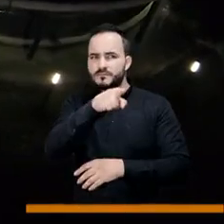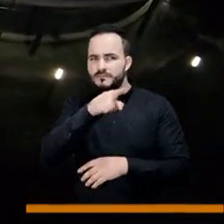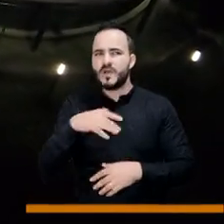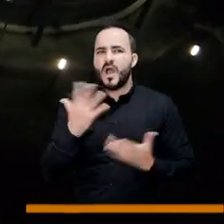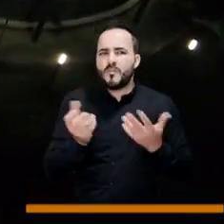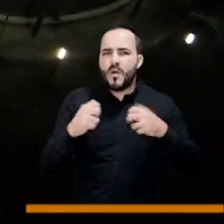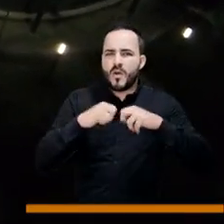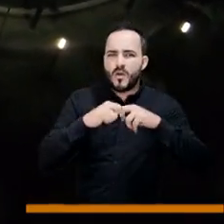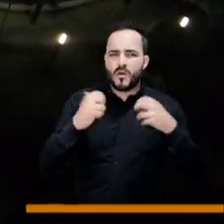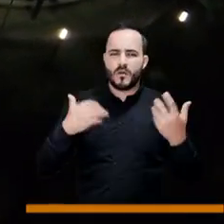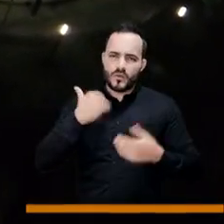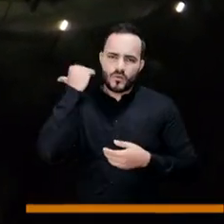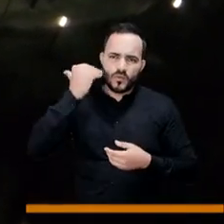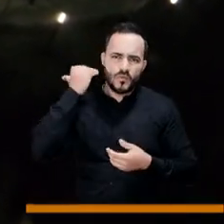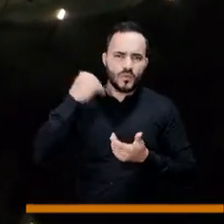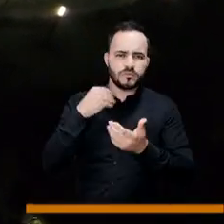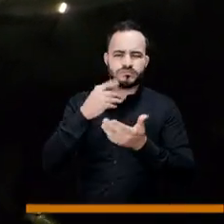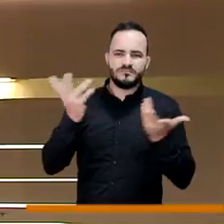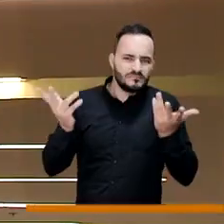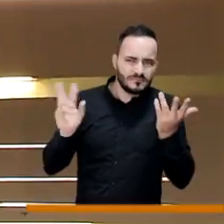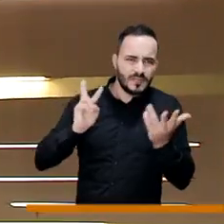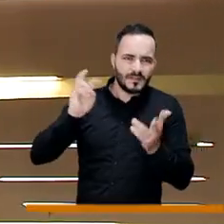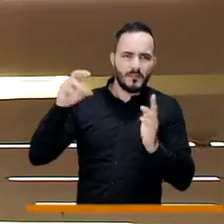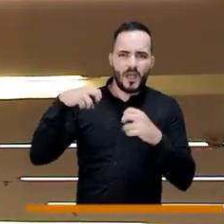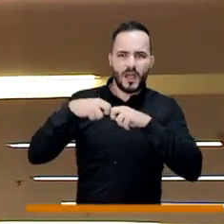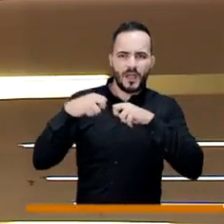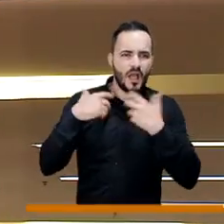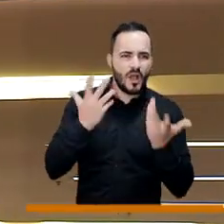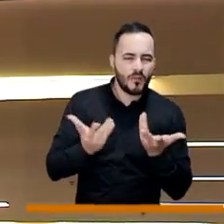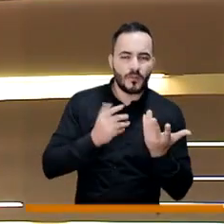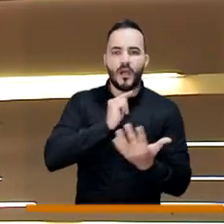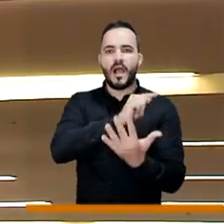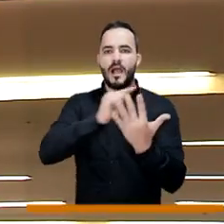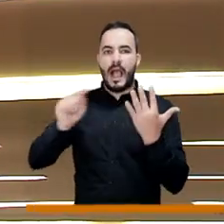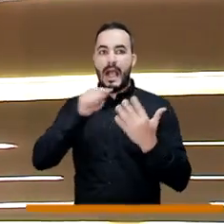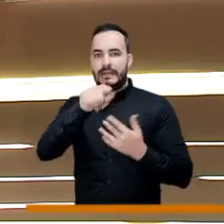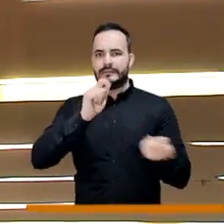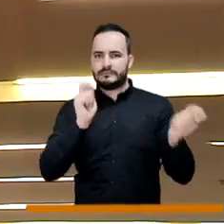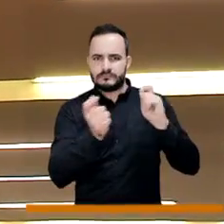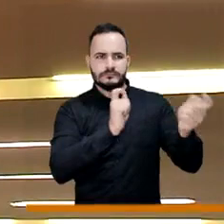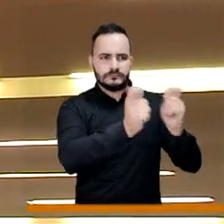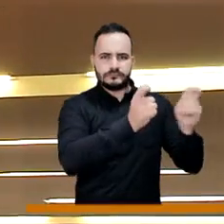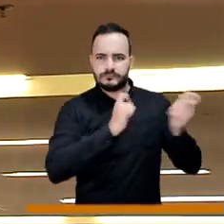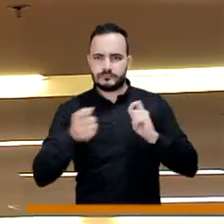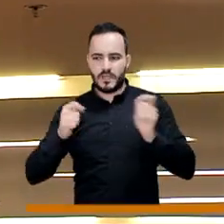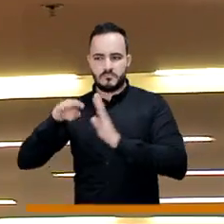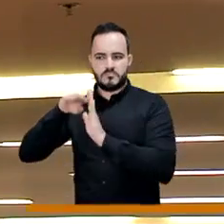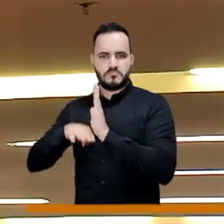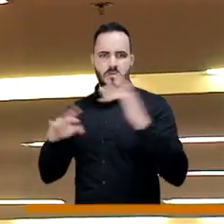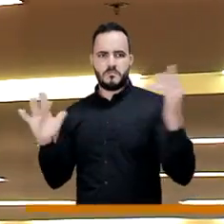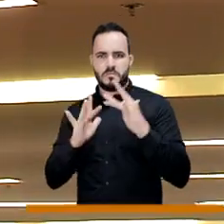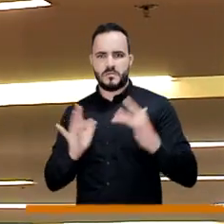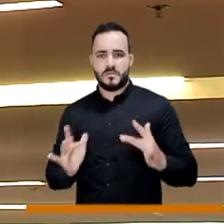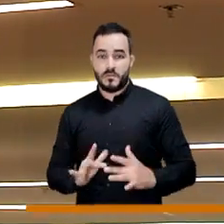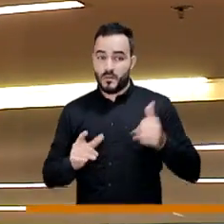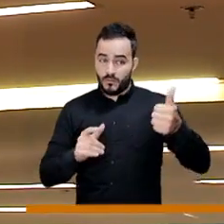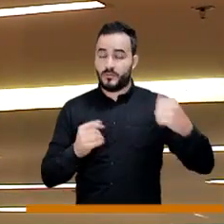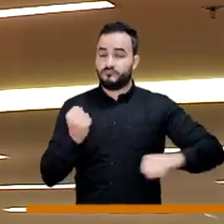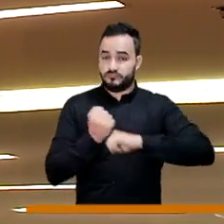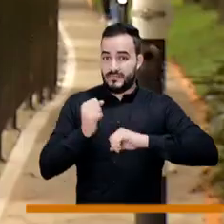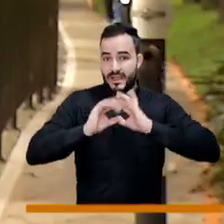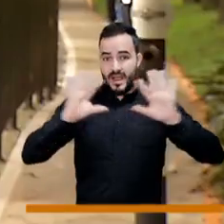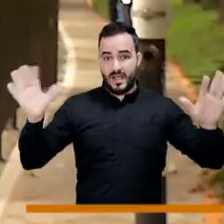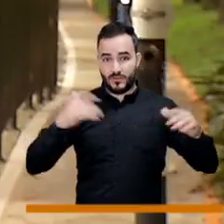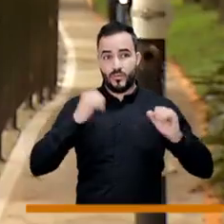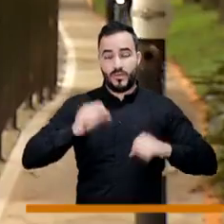los sistemas industriales, de la generación de energía, de los consumos energéticos, pues pueden hacer grandes contribuciones a esta